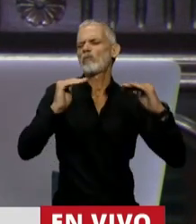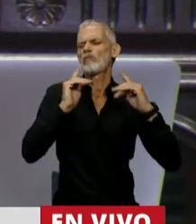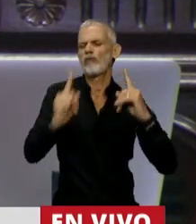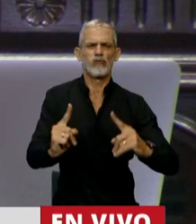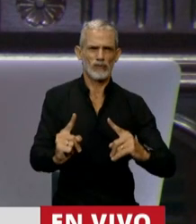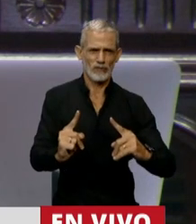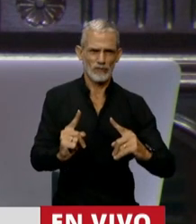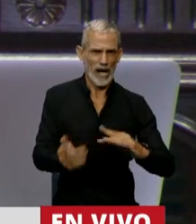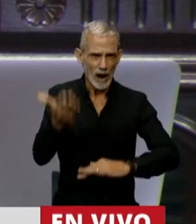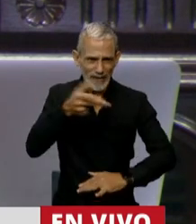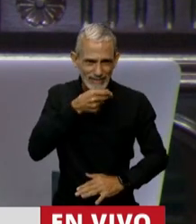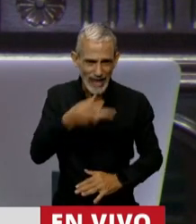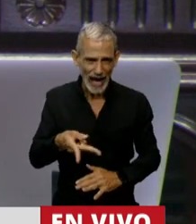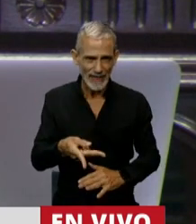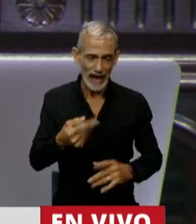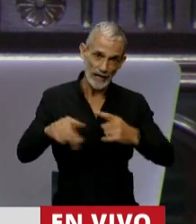jubilaciones.